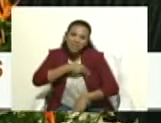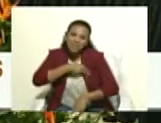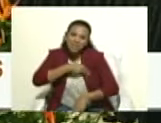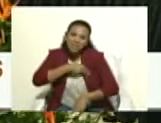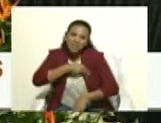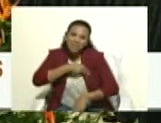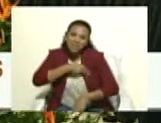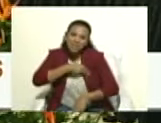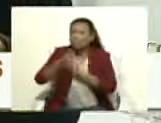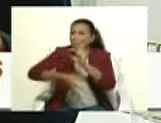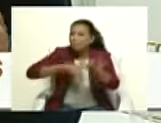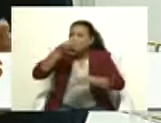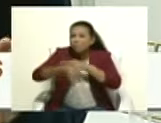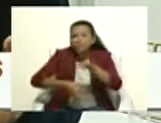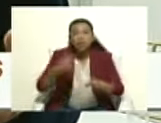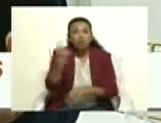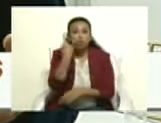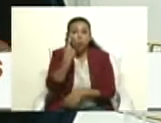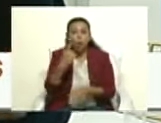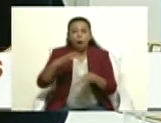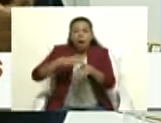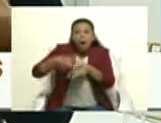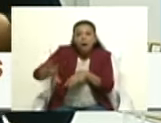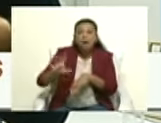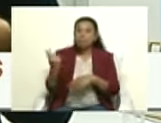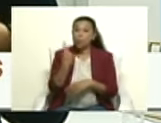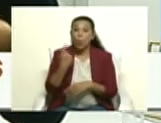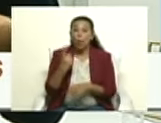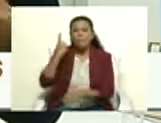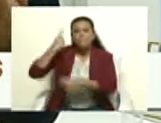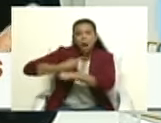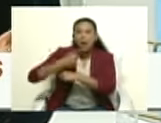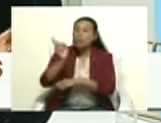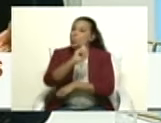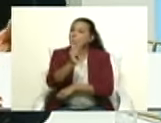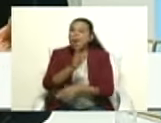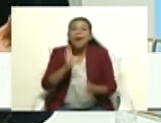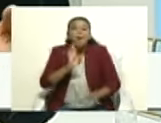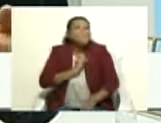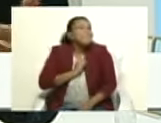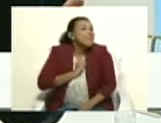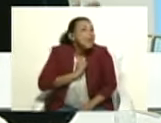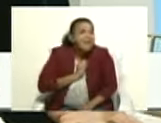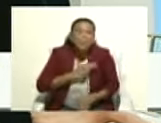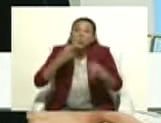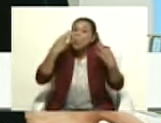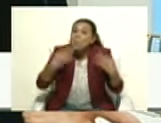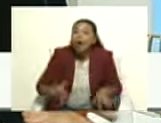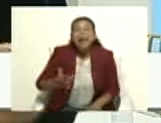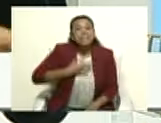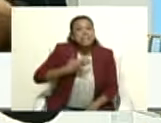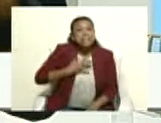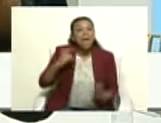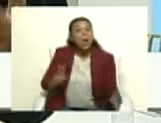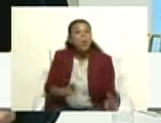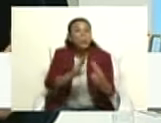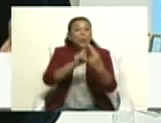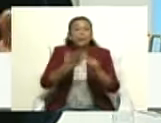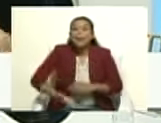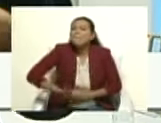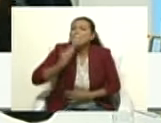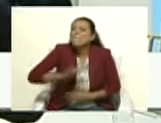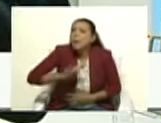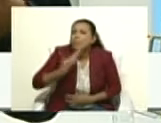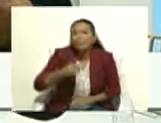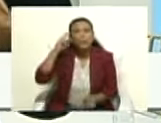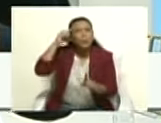días. El difundir la cultura venezolana no debe ser ajeno, ni debe ser algo impuesto para nosotros, es parte de nuestra labor. Sentimos que este tipo de encuentros funcionan